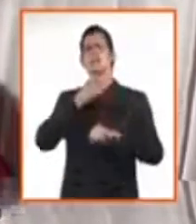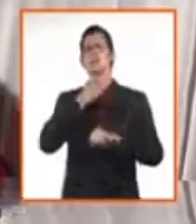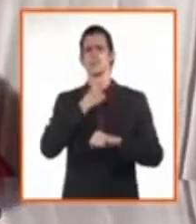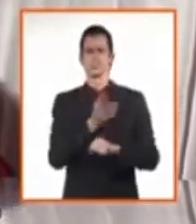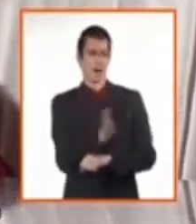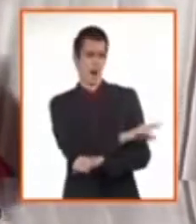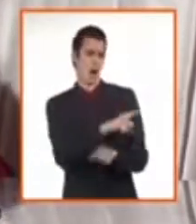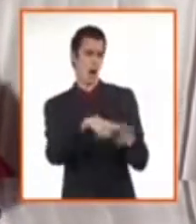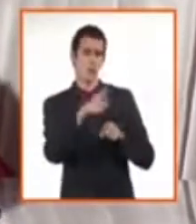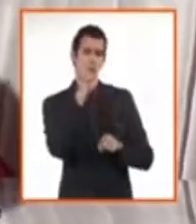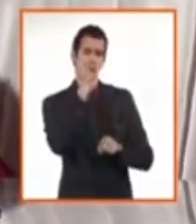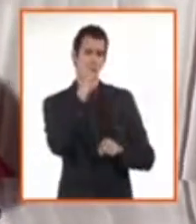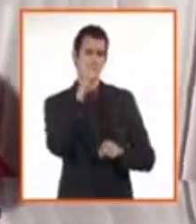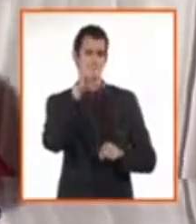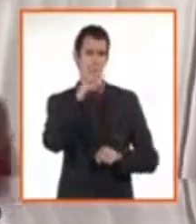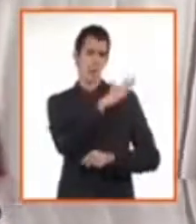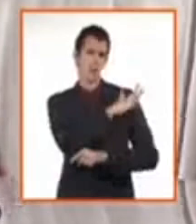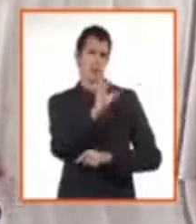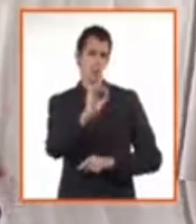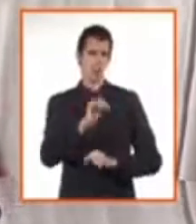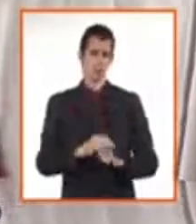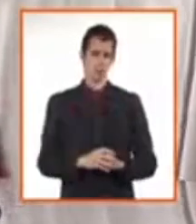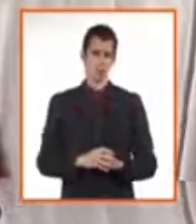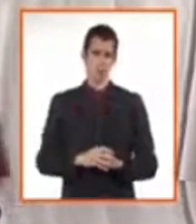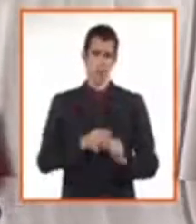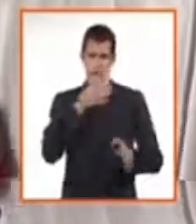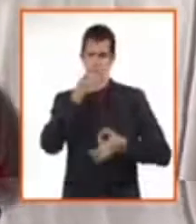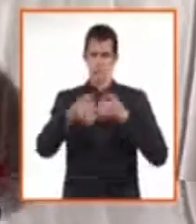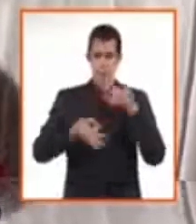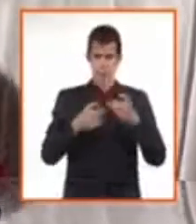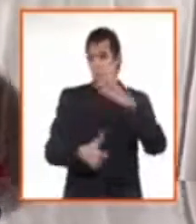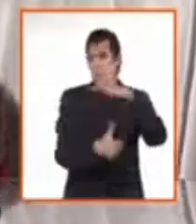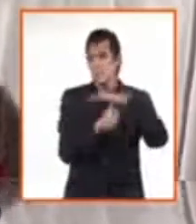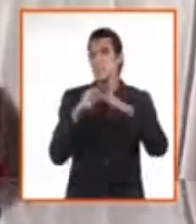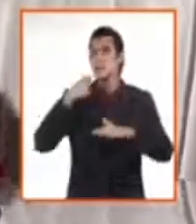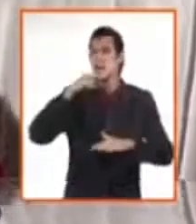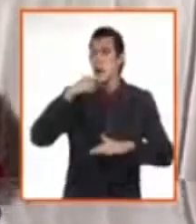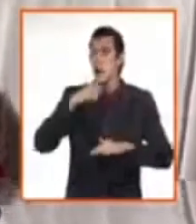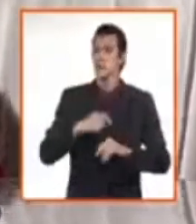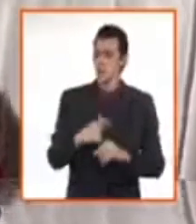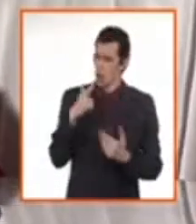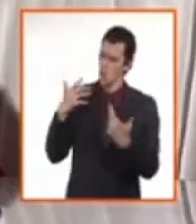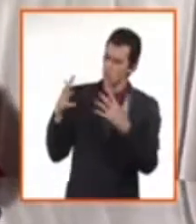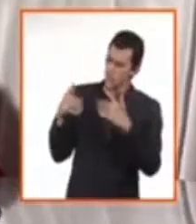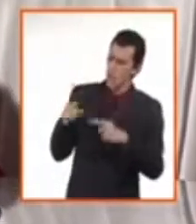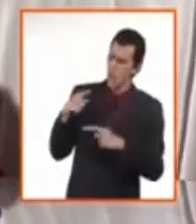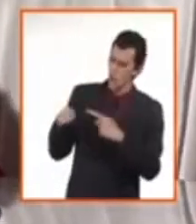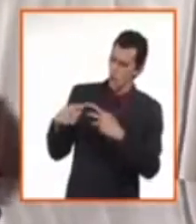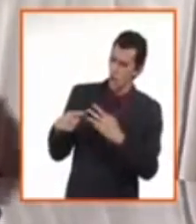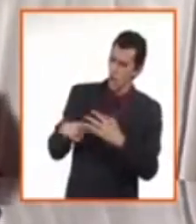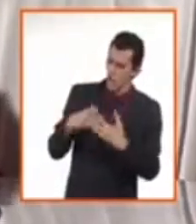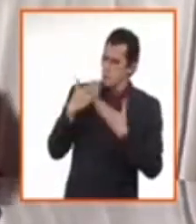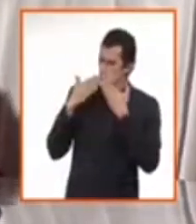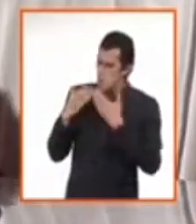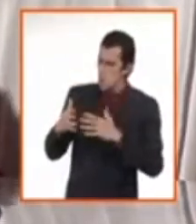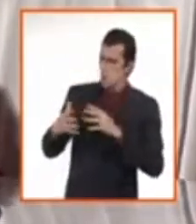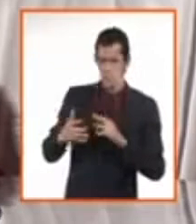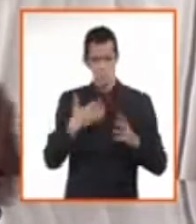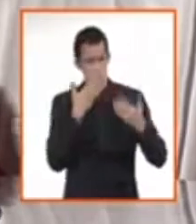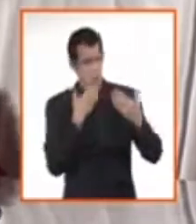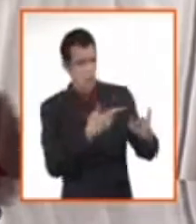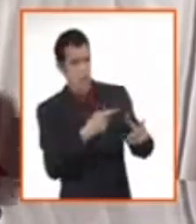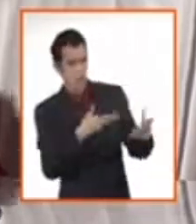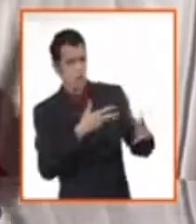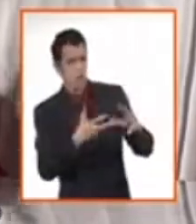se van a dar 1 millón ni siquiera dice las cifras porque son ridículas y como digo muy claramente andrés manuel lópez obrador